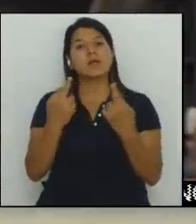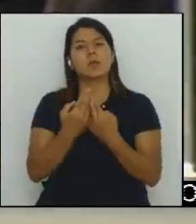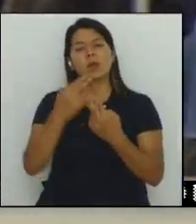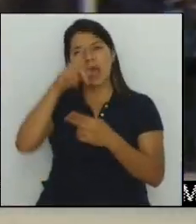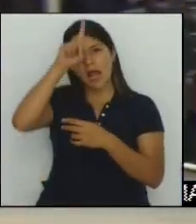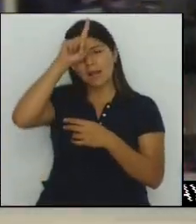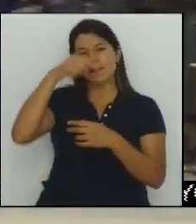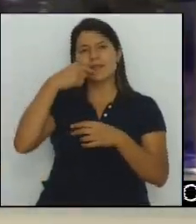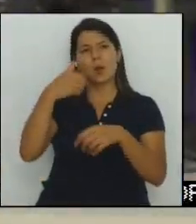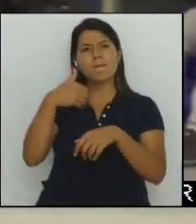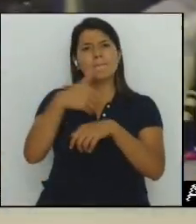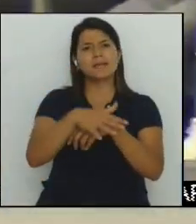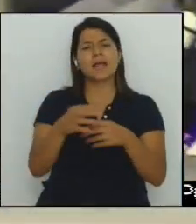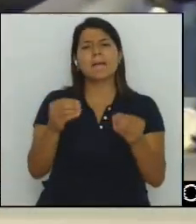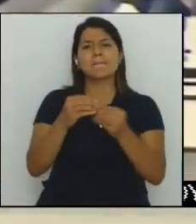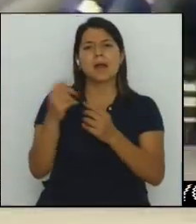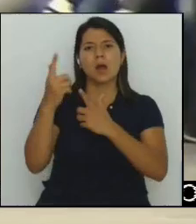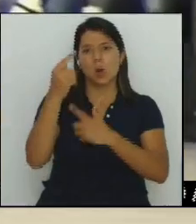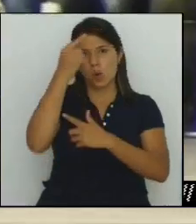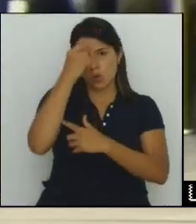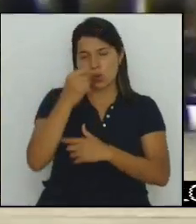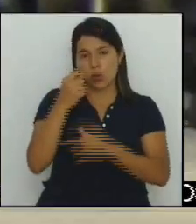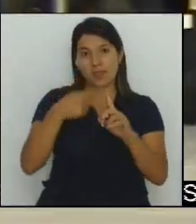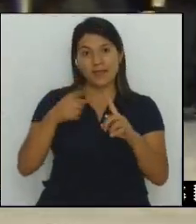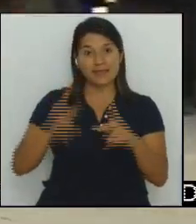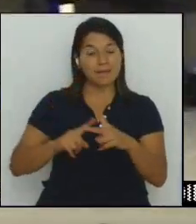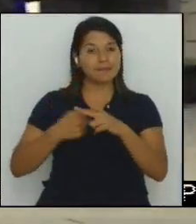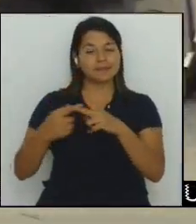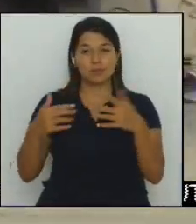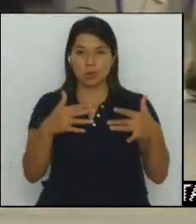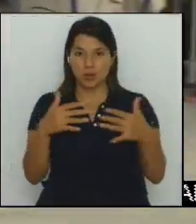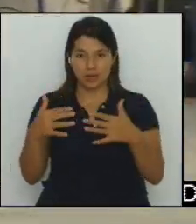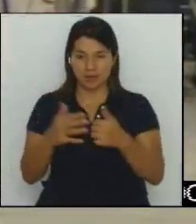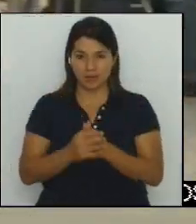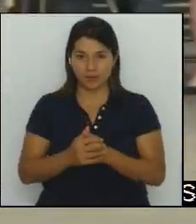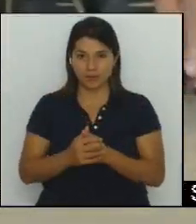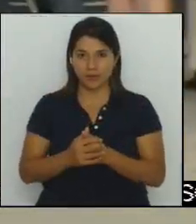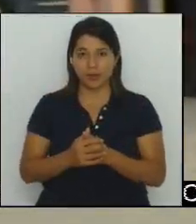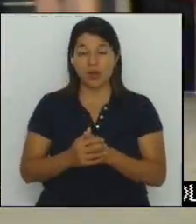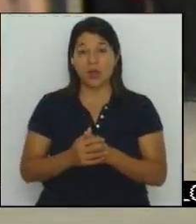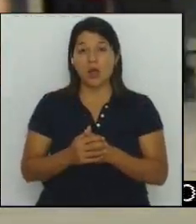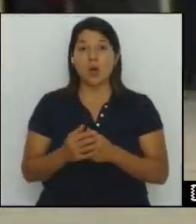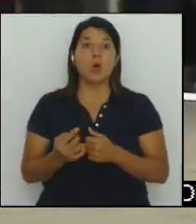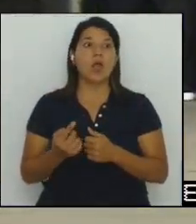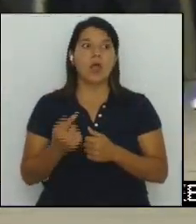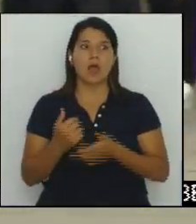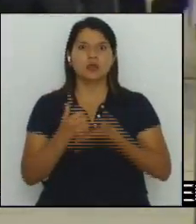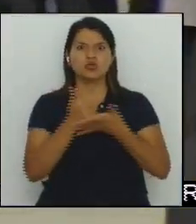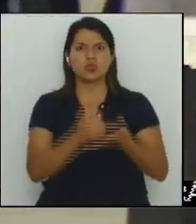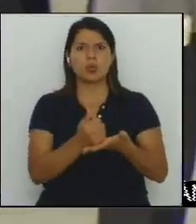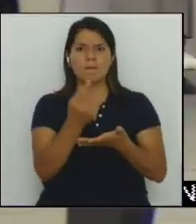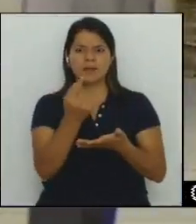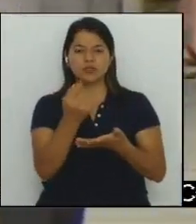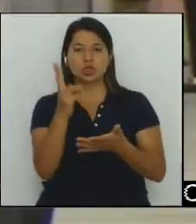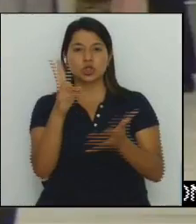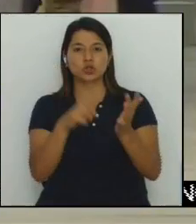armas a Kiev desde el principio de la guerra, un paquete de ayuda valorado en 2.700 millones de euros.